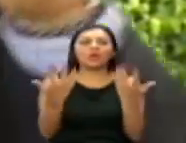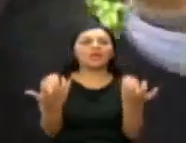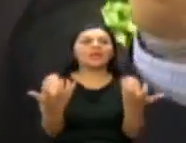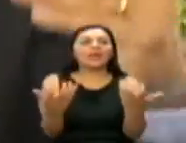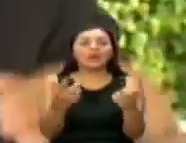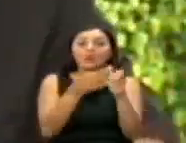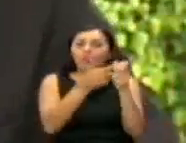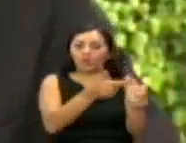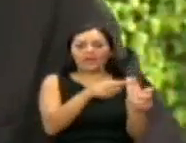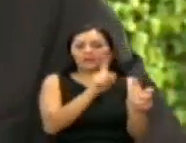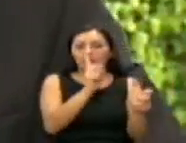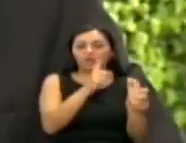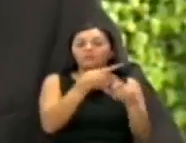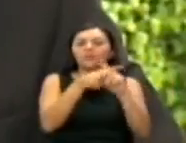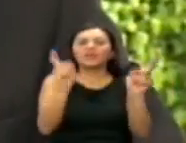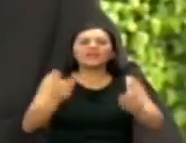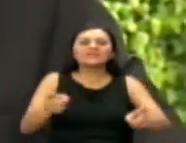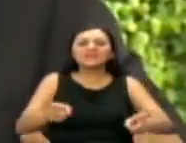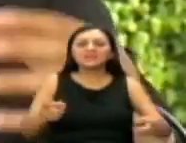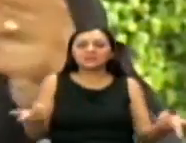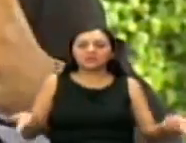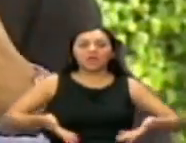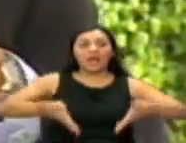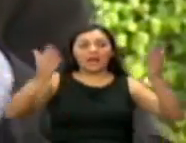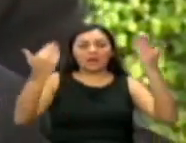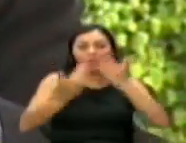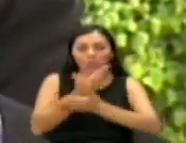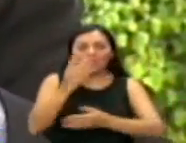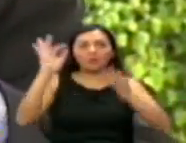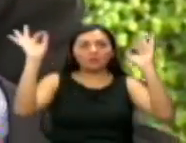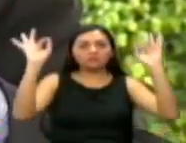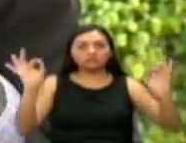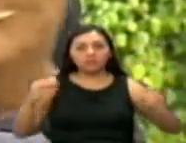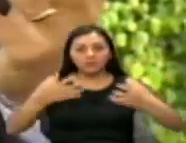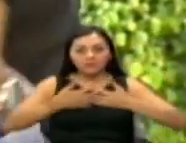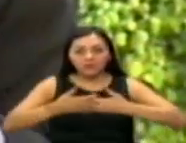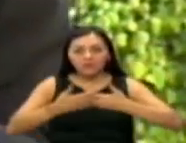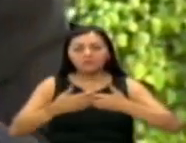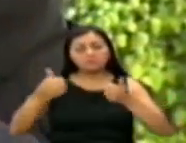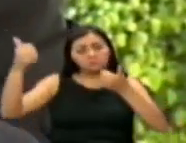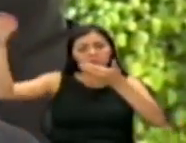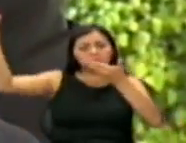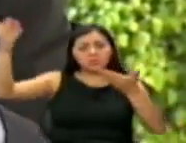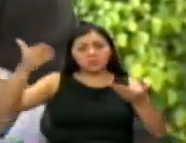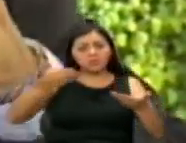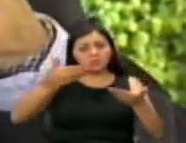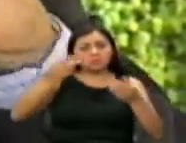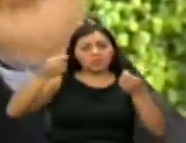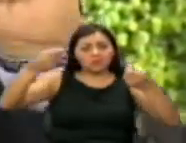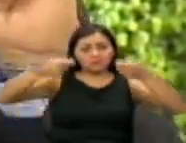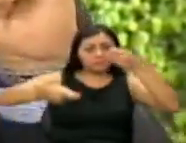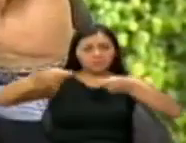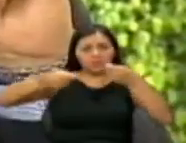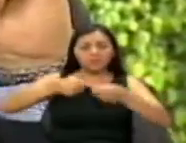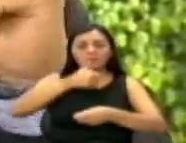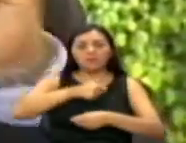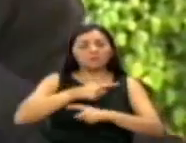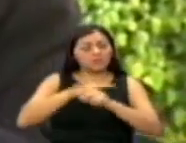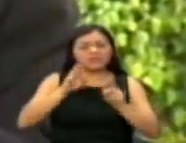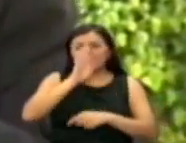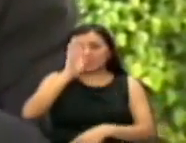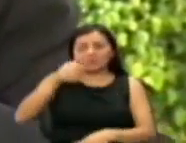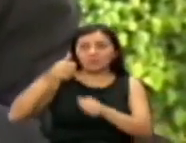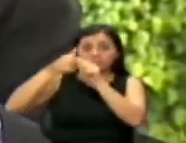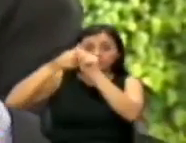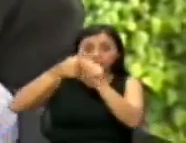urgentes, nuevas hidroeléctricas, nuevas carreteras, proyectos deseables socialmente, bienvenida esa inversión privada. Siempre ha sido bienvenida,